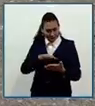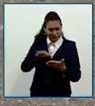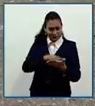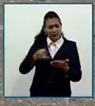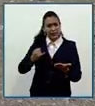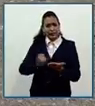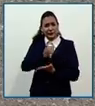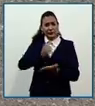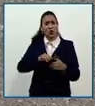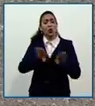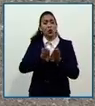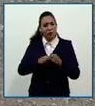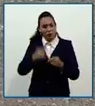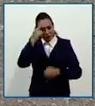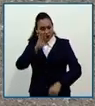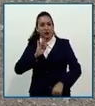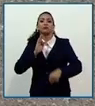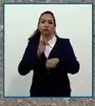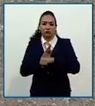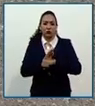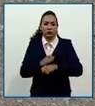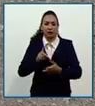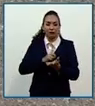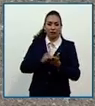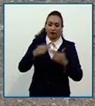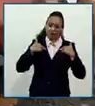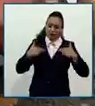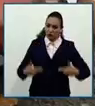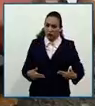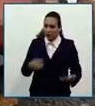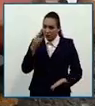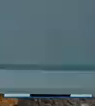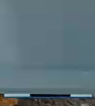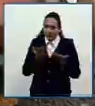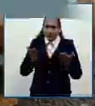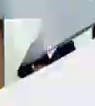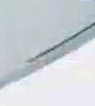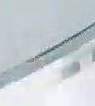resoluciones, así como a proteger los derechos humanos.